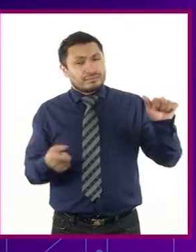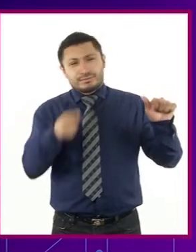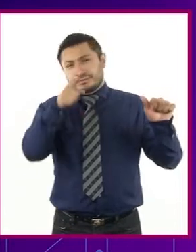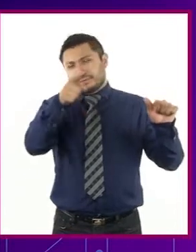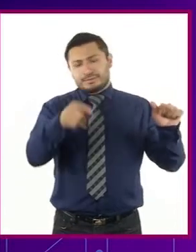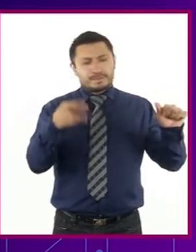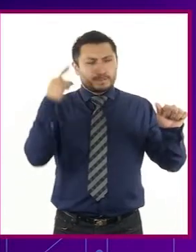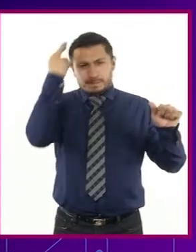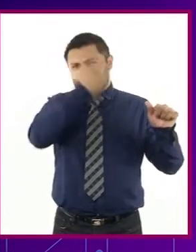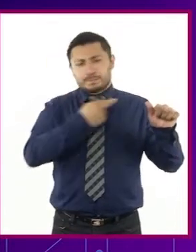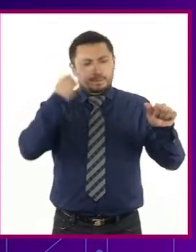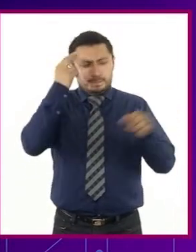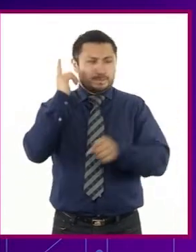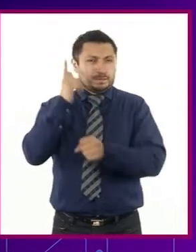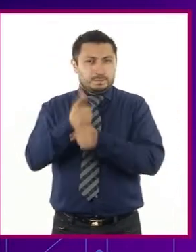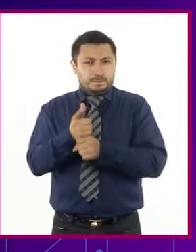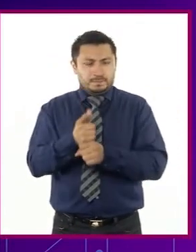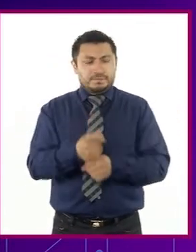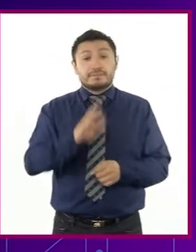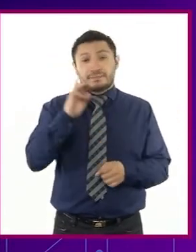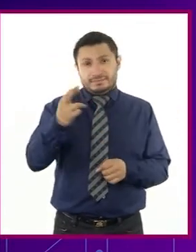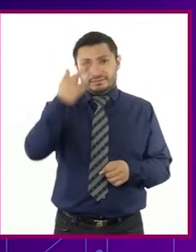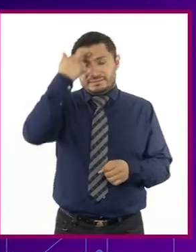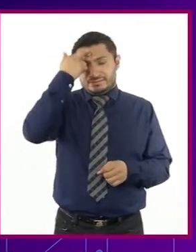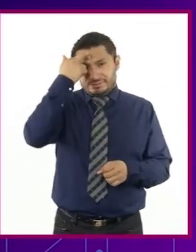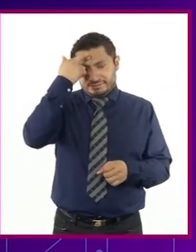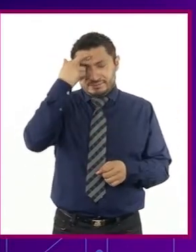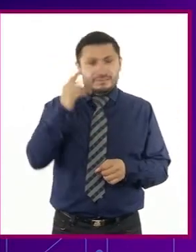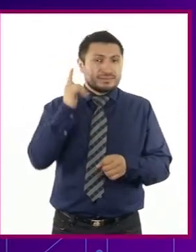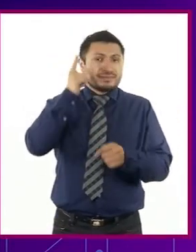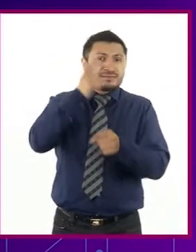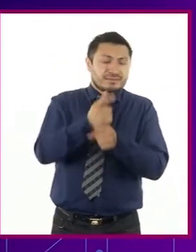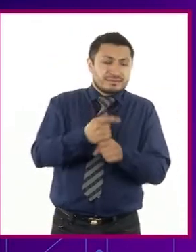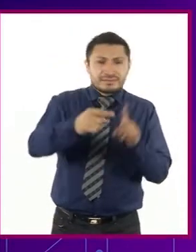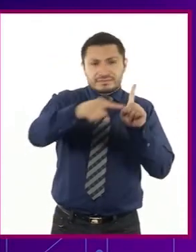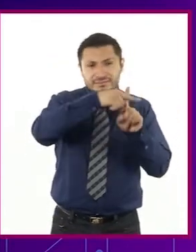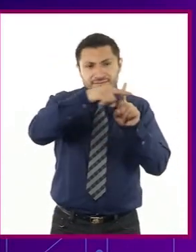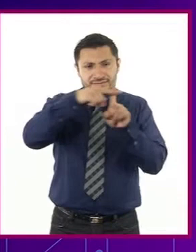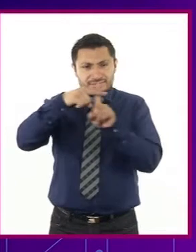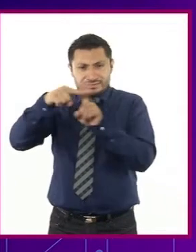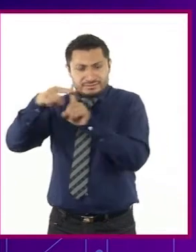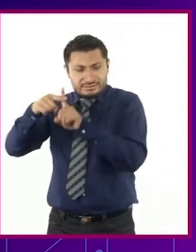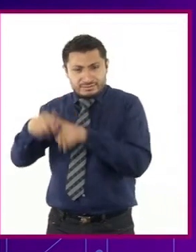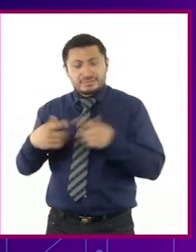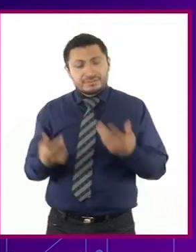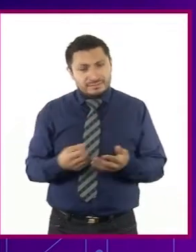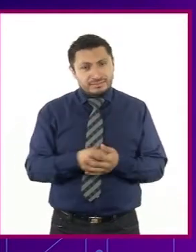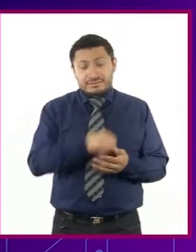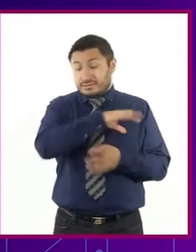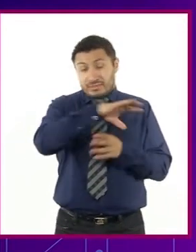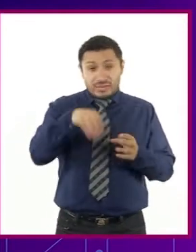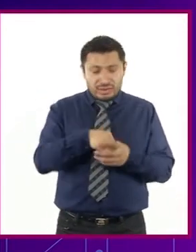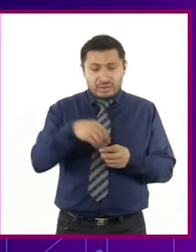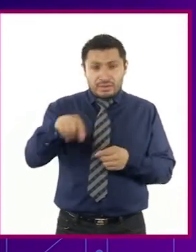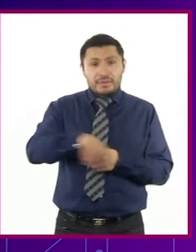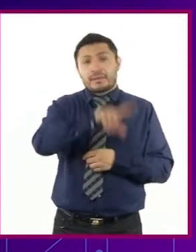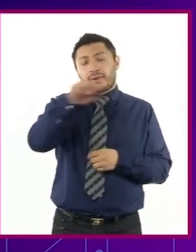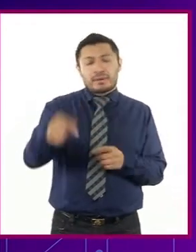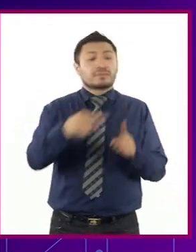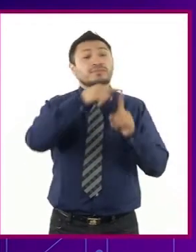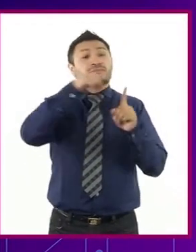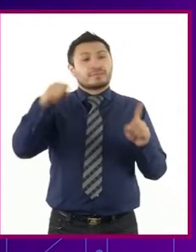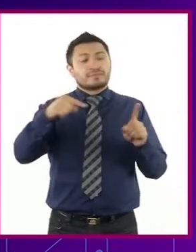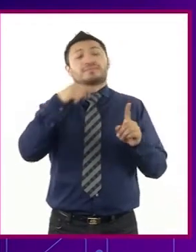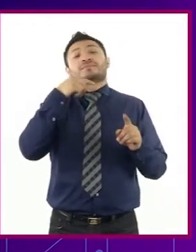momento para hacer los cálculos. Tengan presente que se calcula sumando los valores de todos los datos, para después dividir el